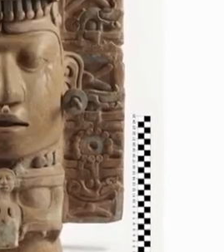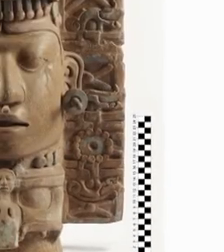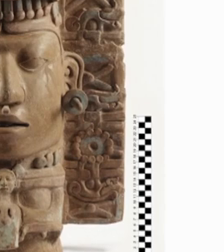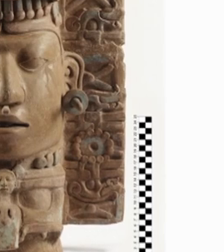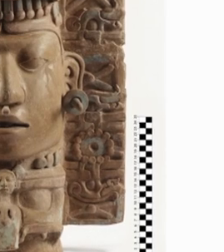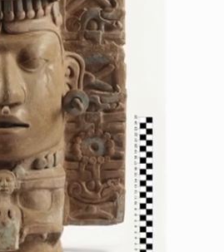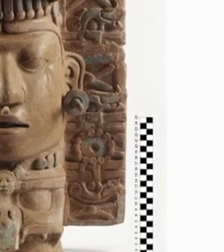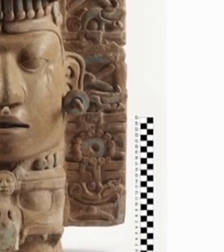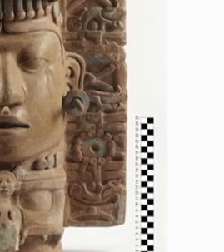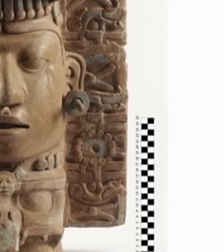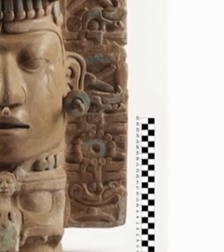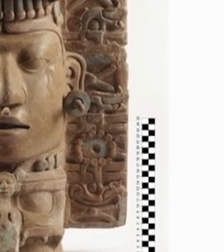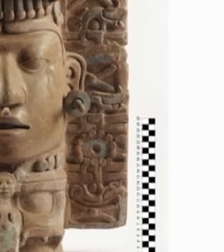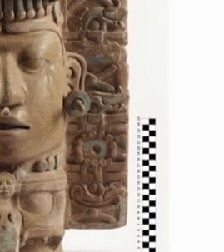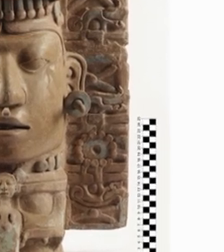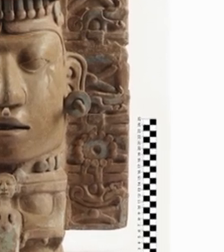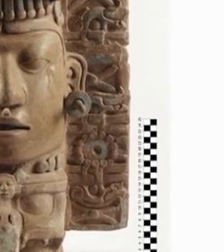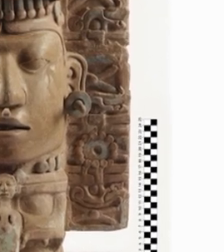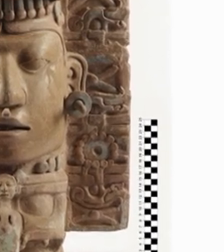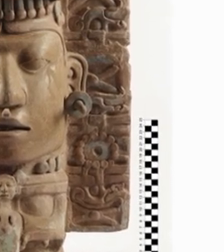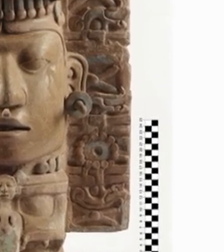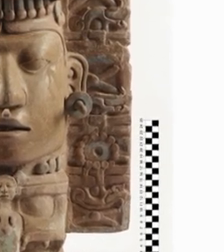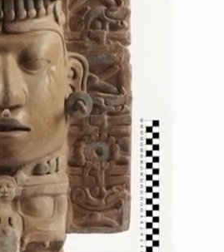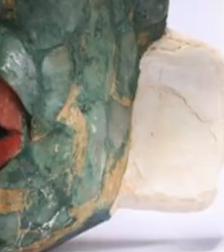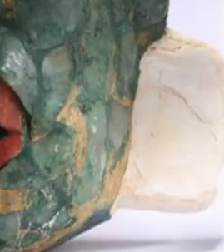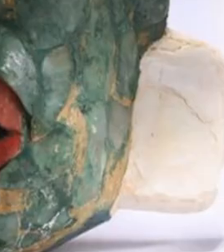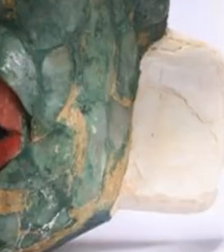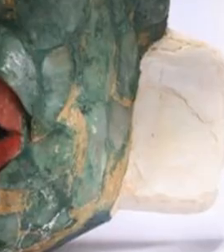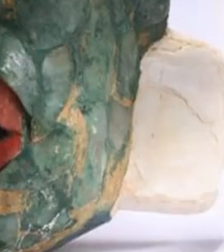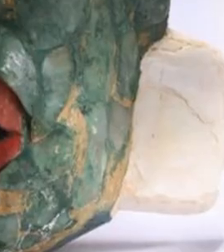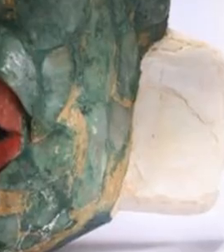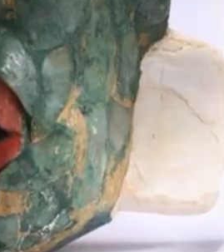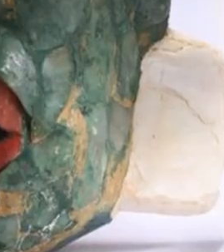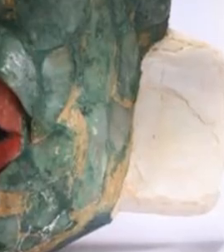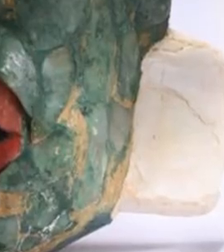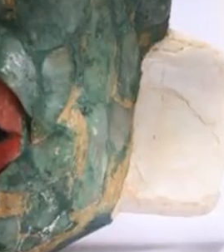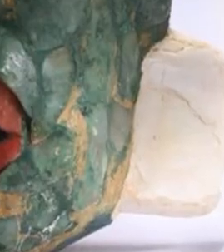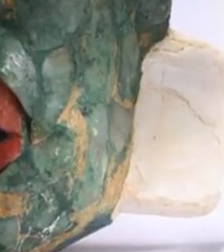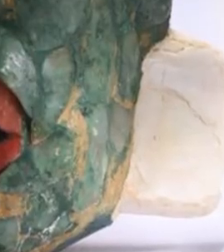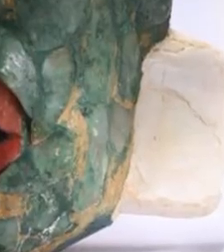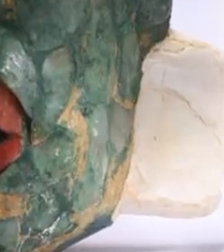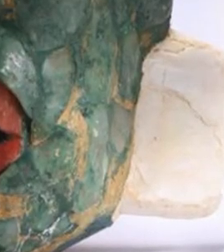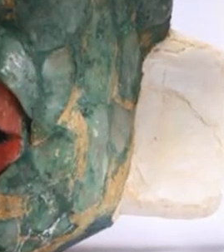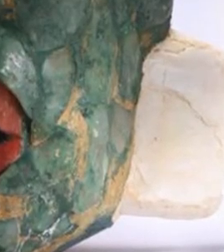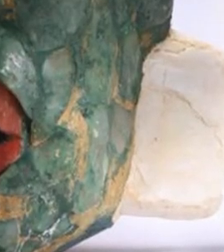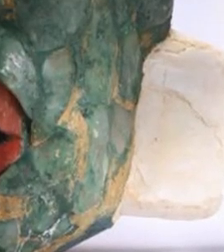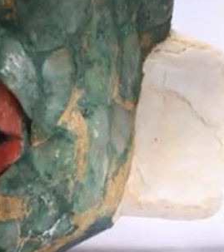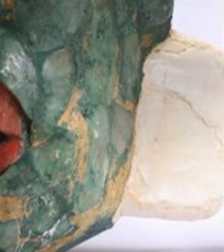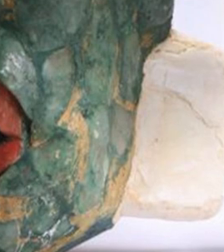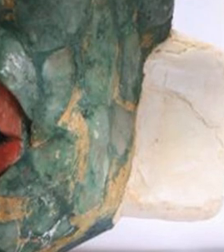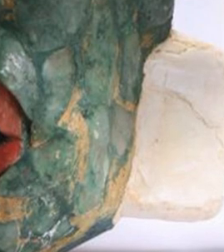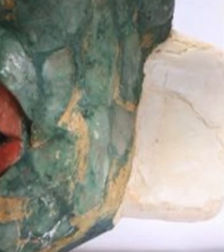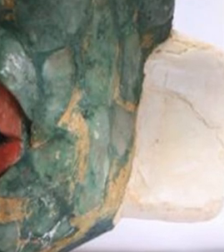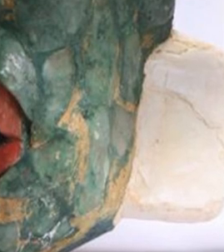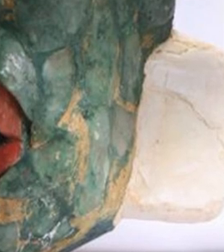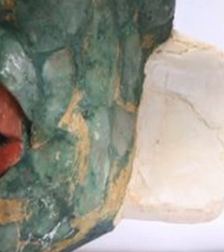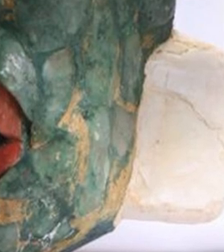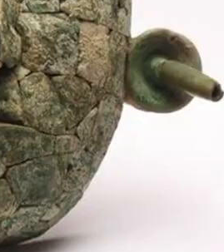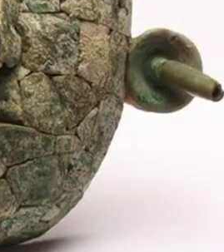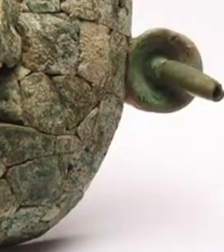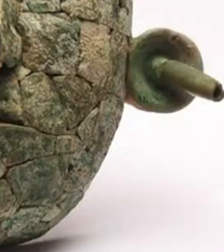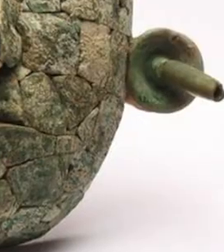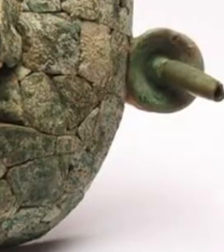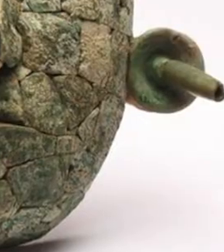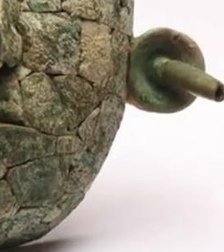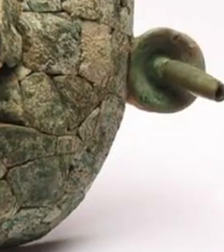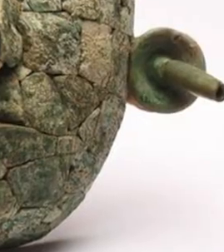podido recuperar la interpretación y comprensión de la escritura maya, una escritura